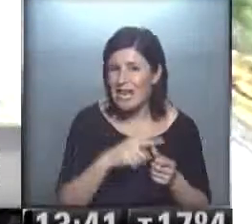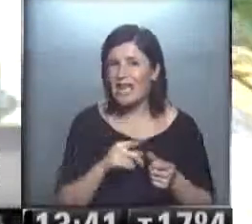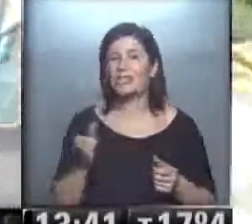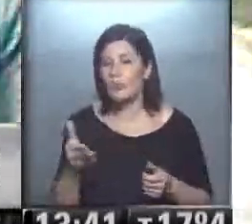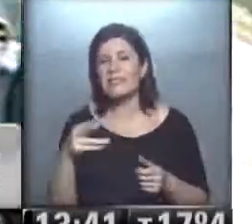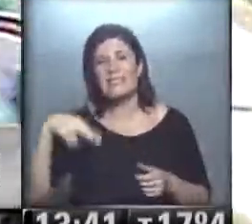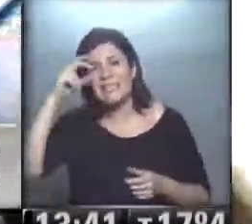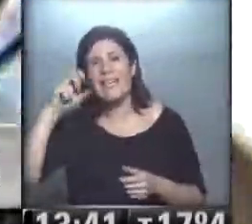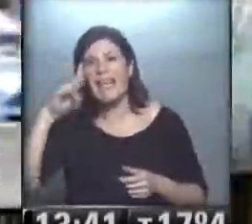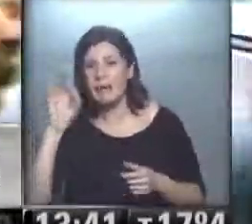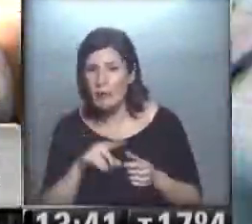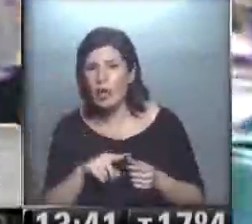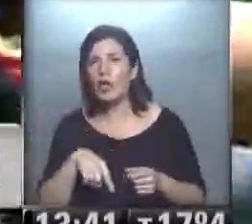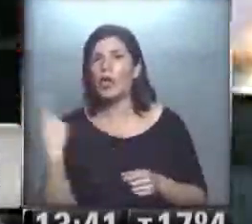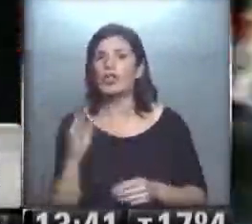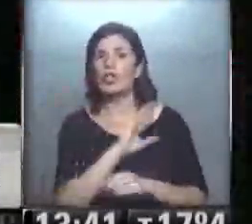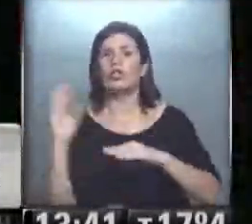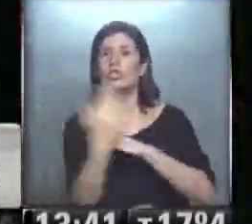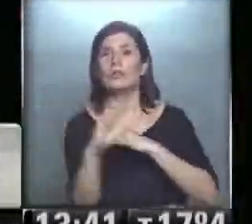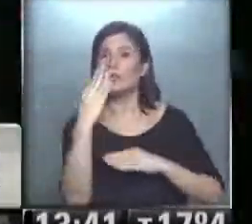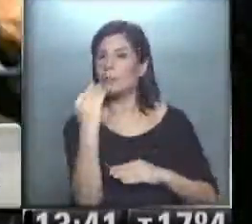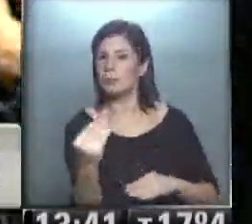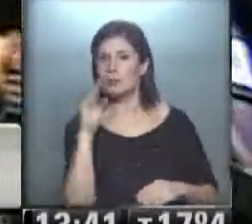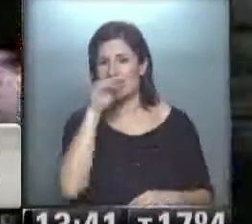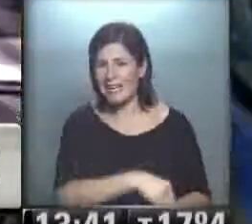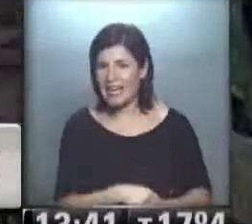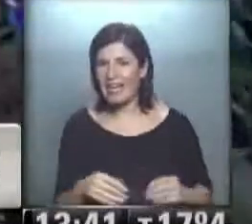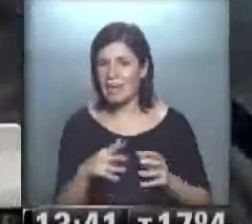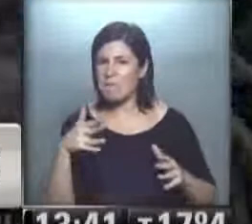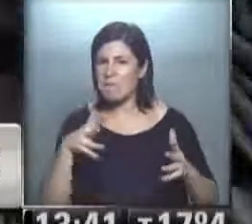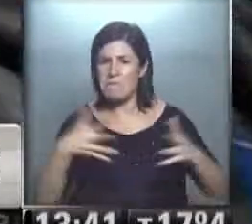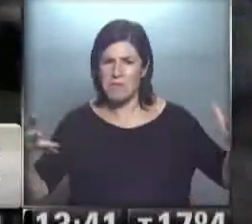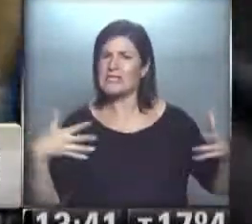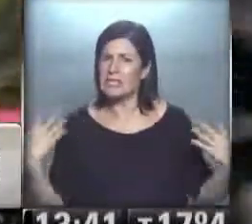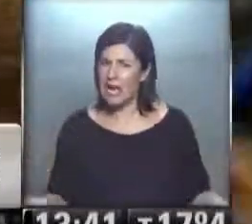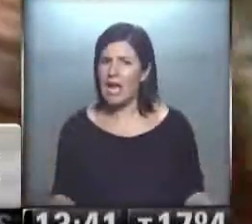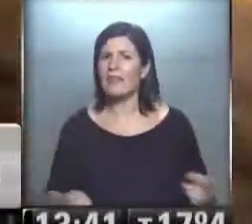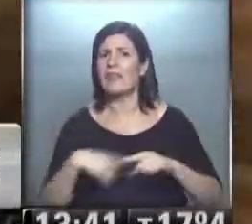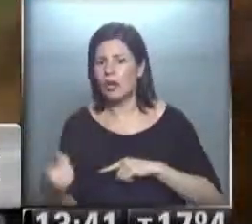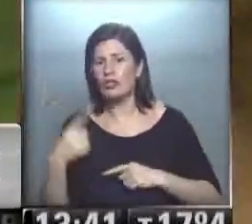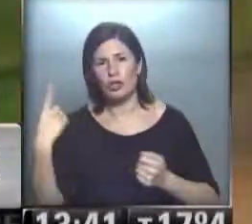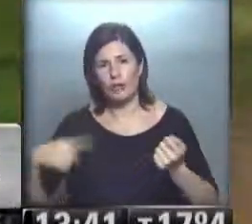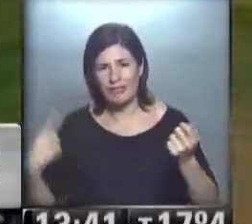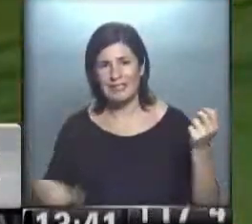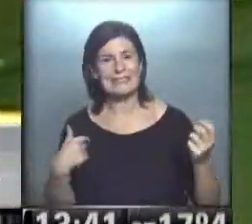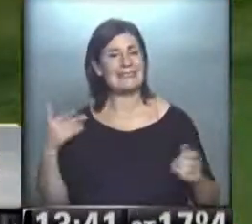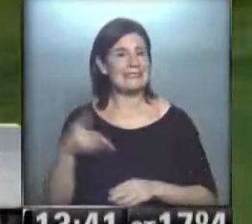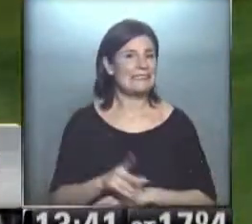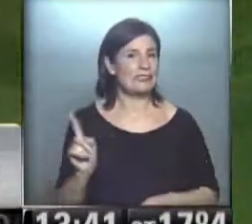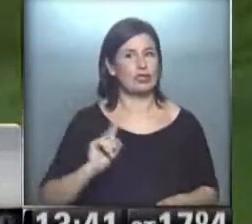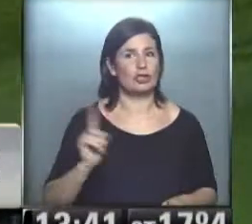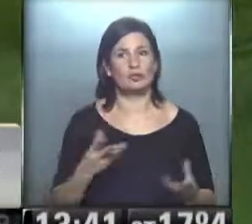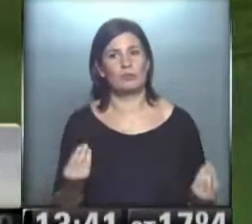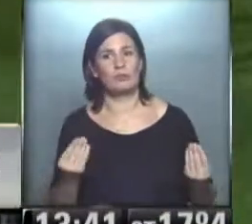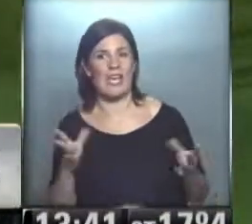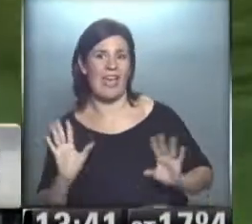los tiburones punta negra, con una pecera renovada, mucho más grande, con otras especies de arrecife. Ahí no me metí, ahí no me animé a meterme. Con los